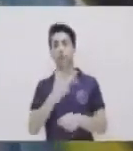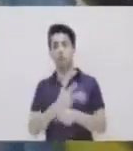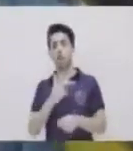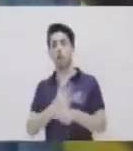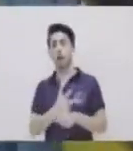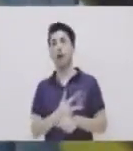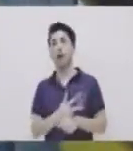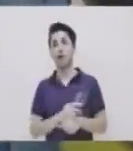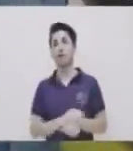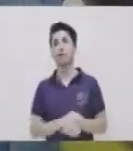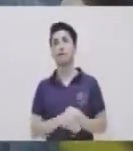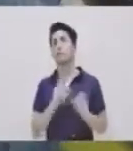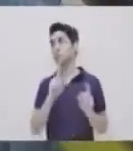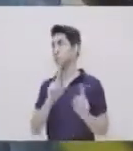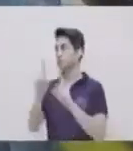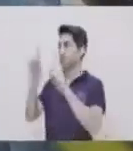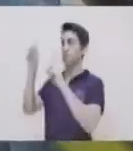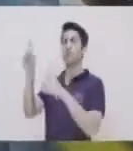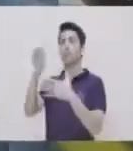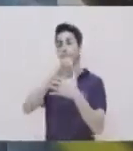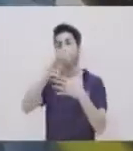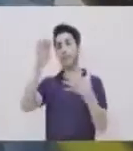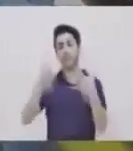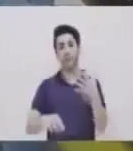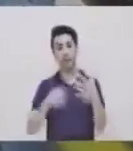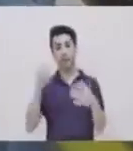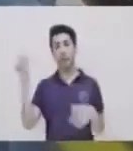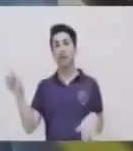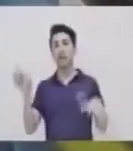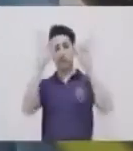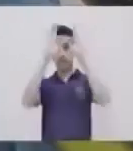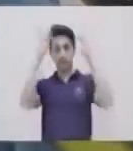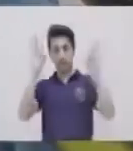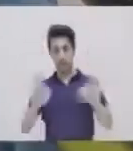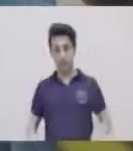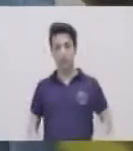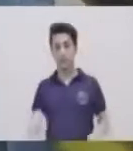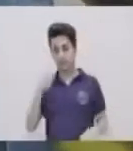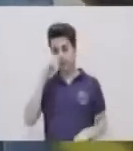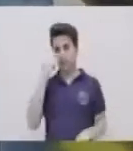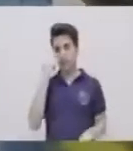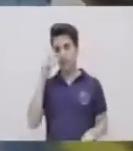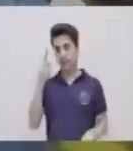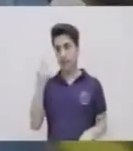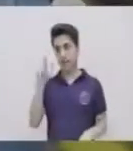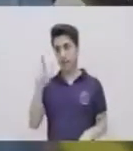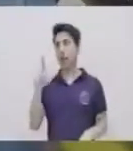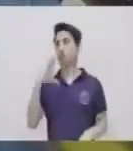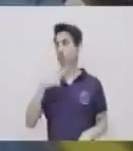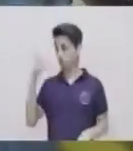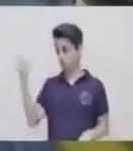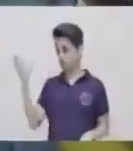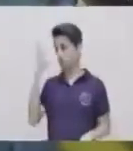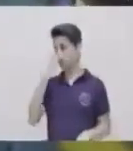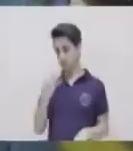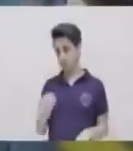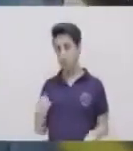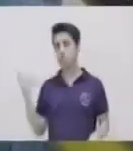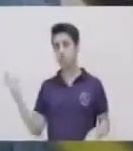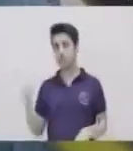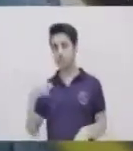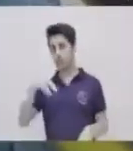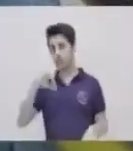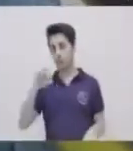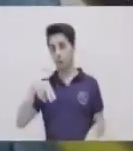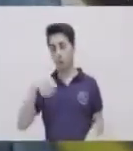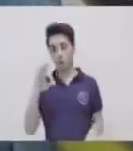Guatemala. Vamos a la selva petenera, directamente al área de Tikal. Ahí vamos a encontrar nosotros esta especie hermosa que